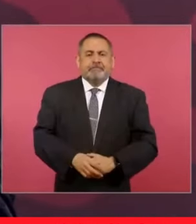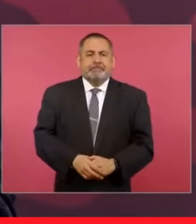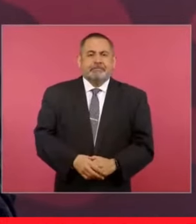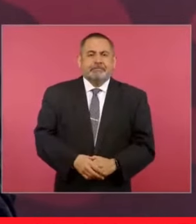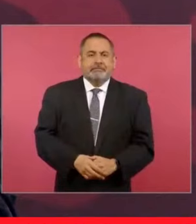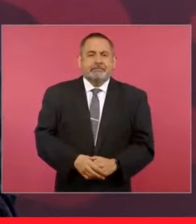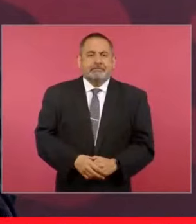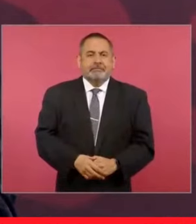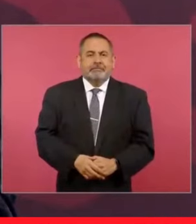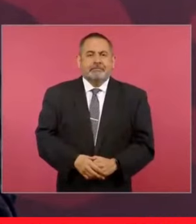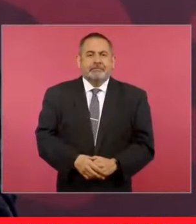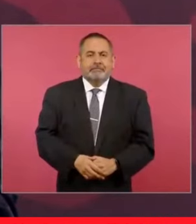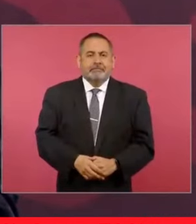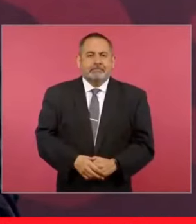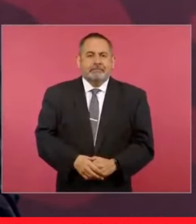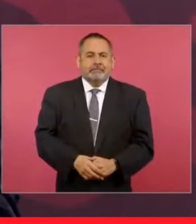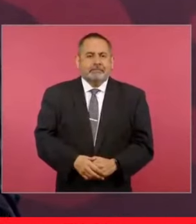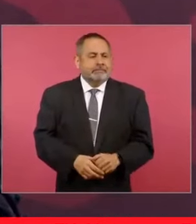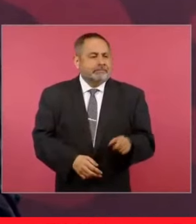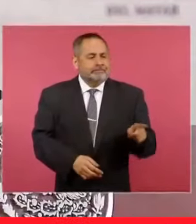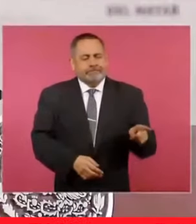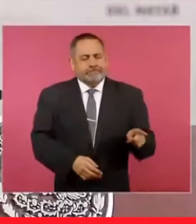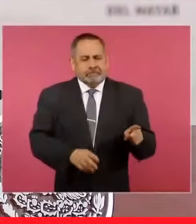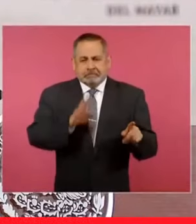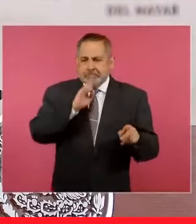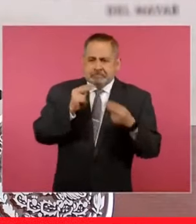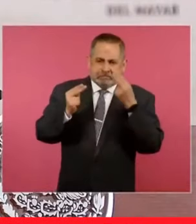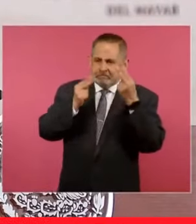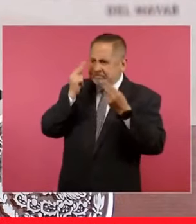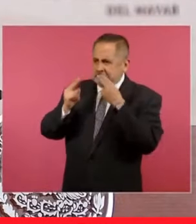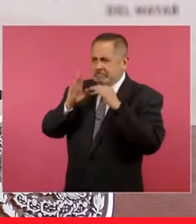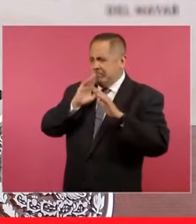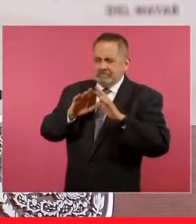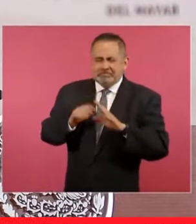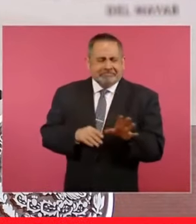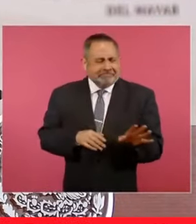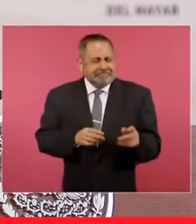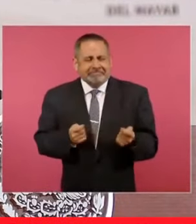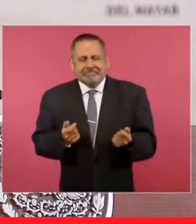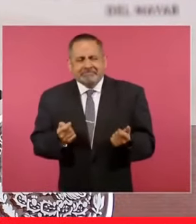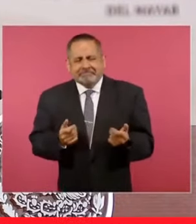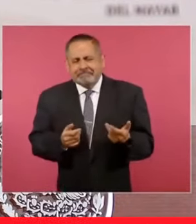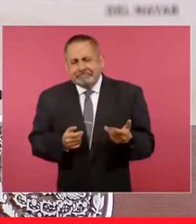corajudos de mal humor